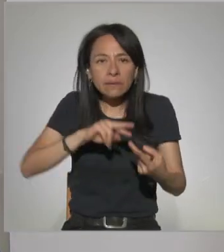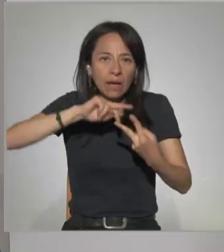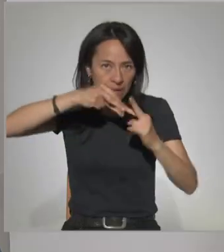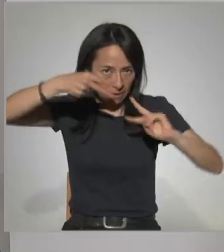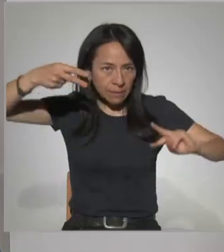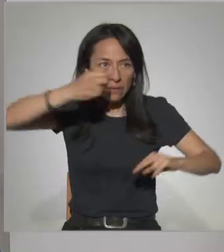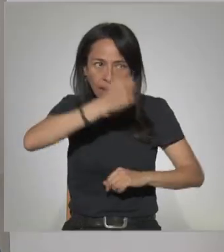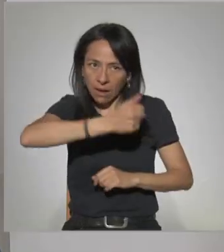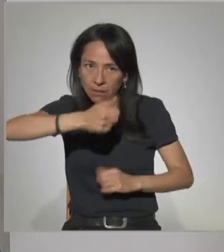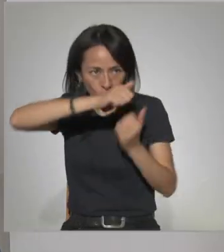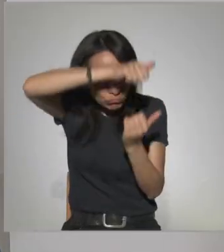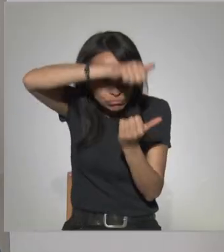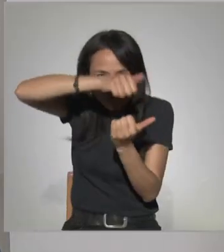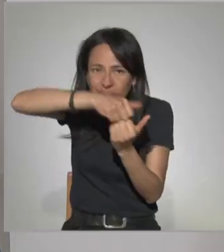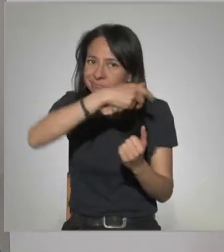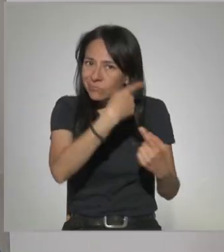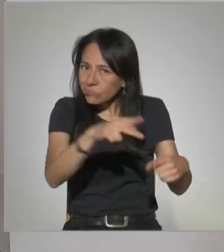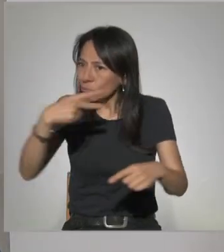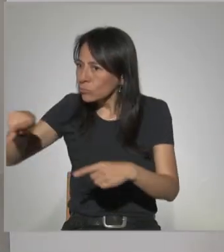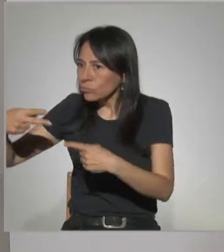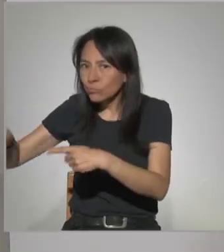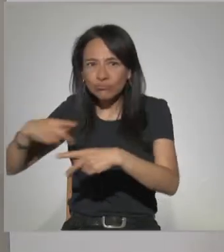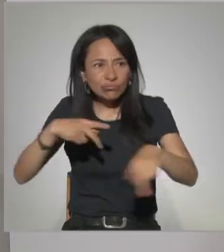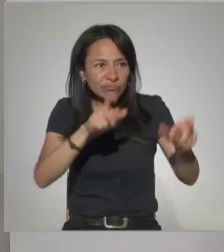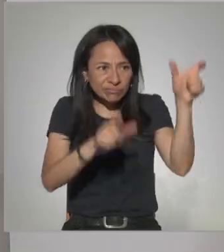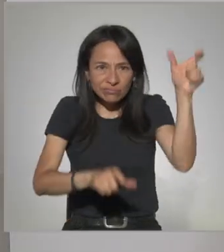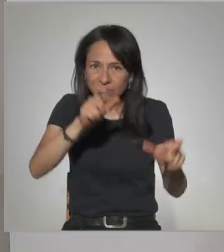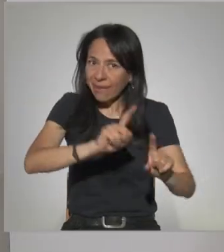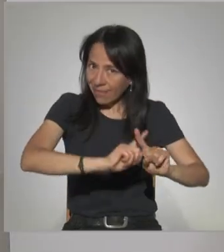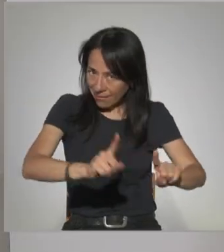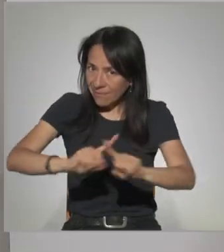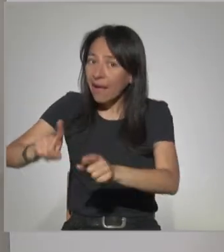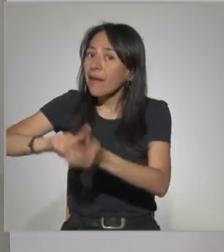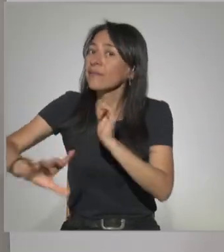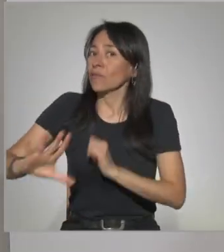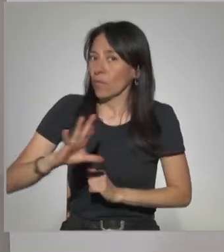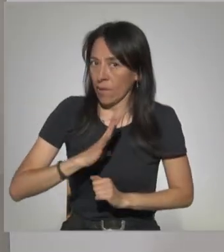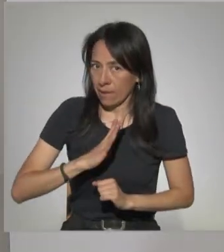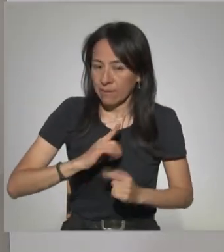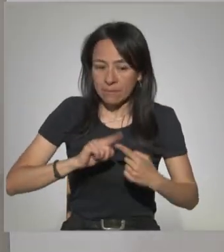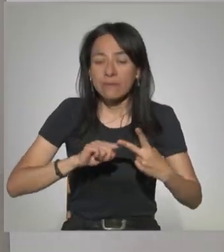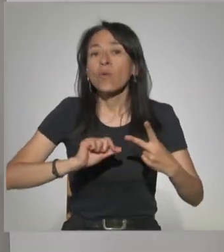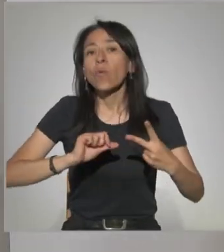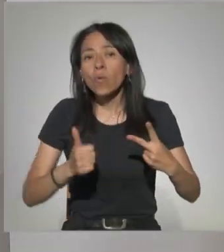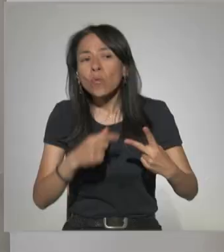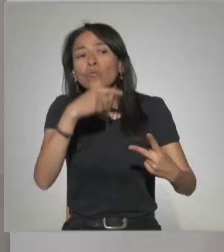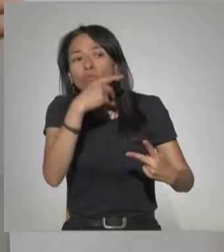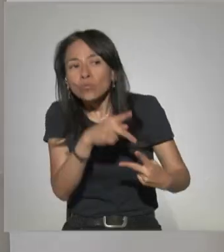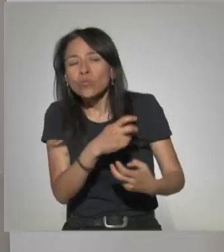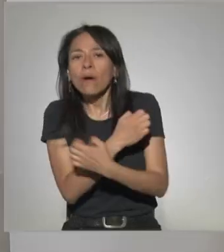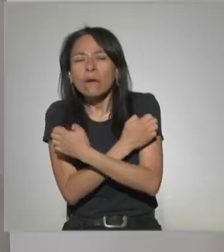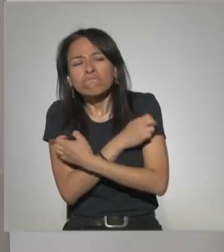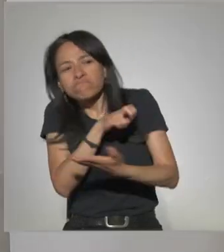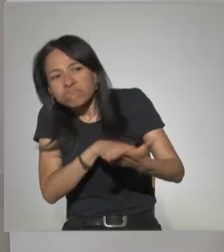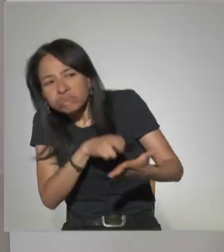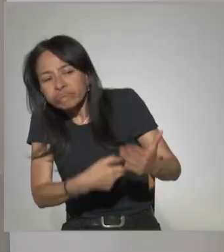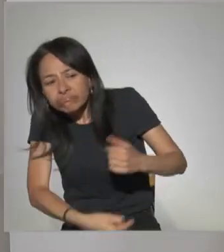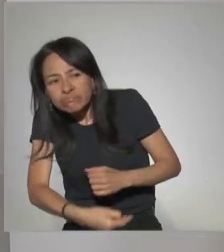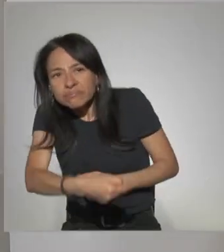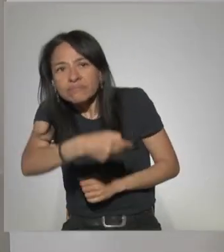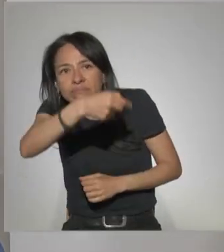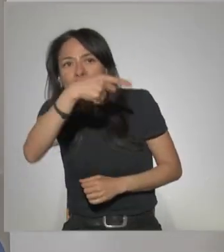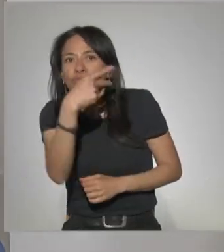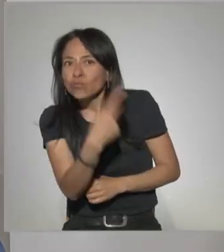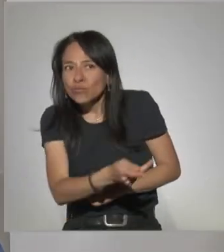entre las personas. Existen diferencias en nuestro crecimiento, nuestra educación, nuestras culturas, etcétera, etcétera.